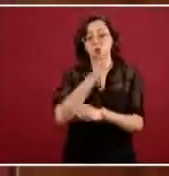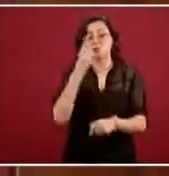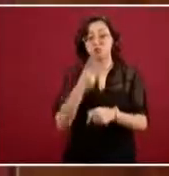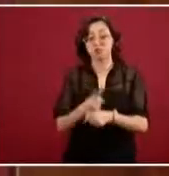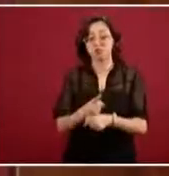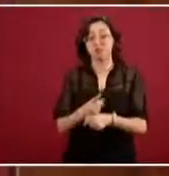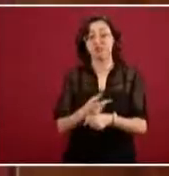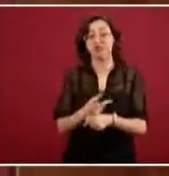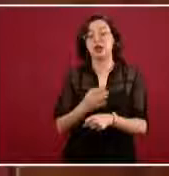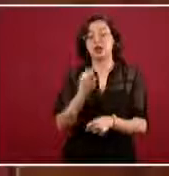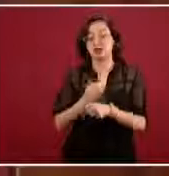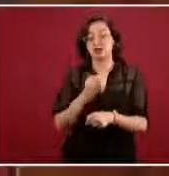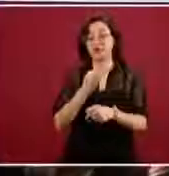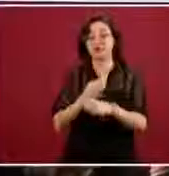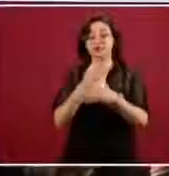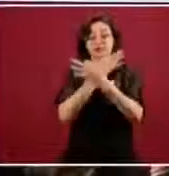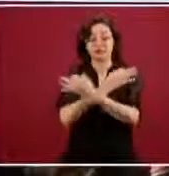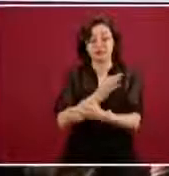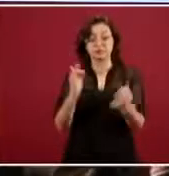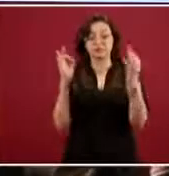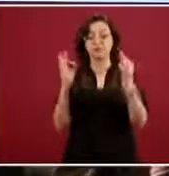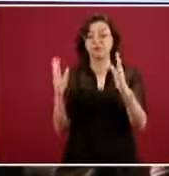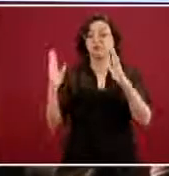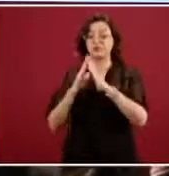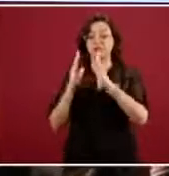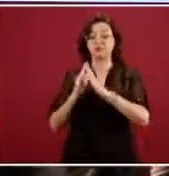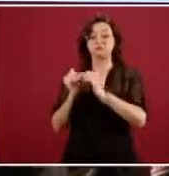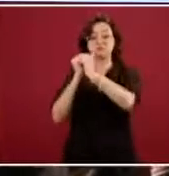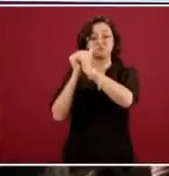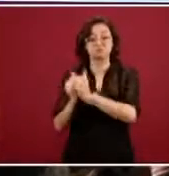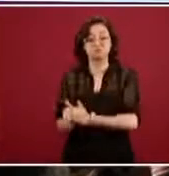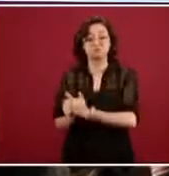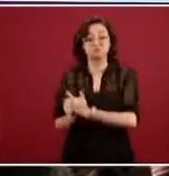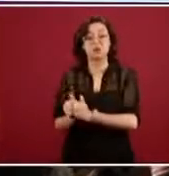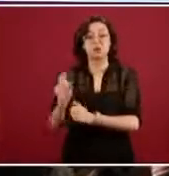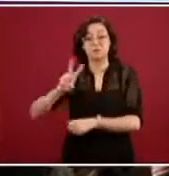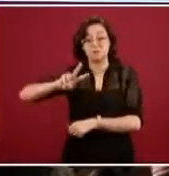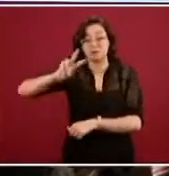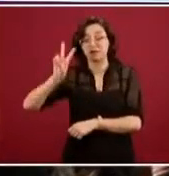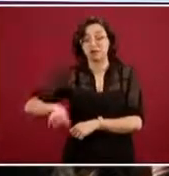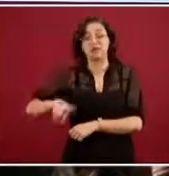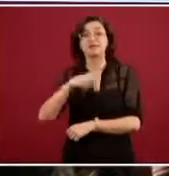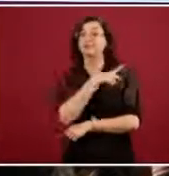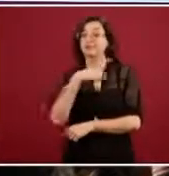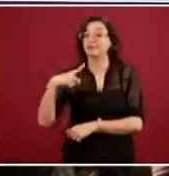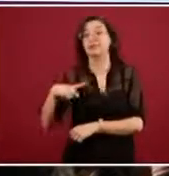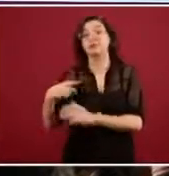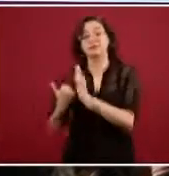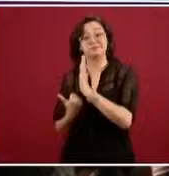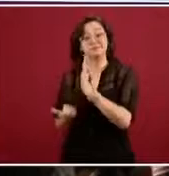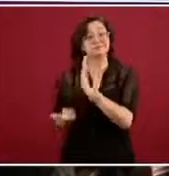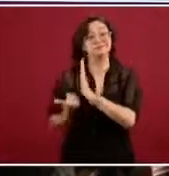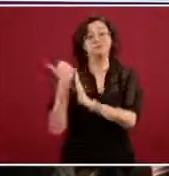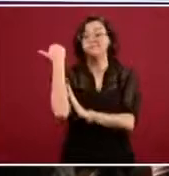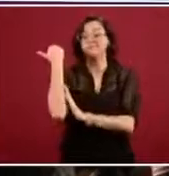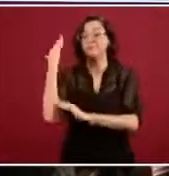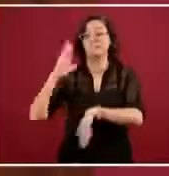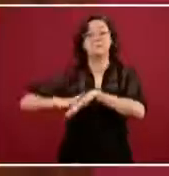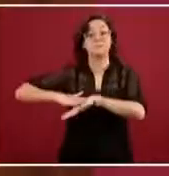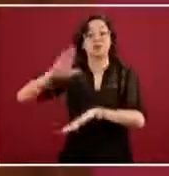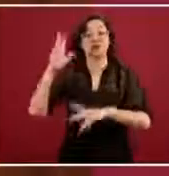si estos números de quédate en casa son reales, hay que subirlos, hay que quedarnos en casa